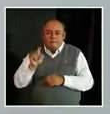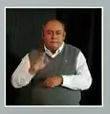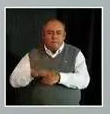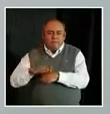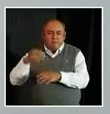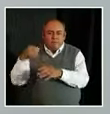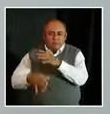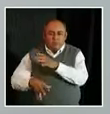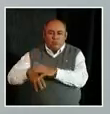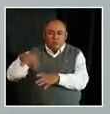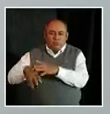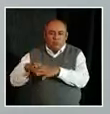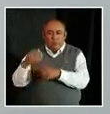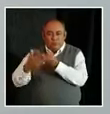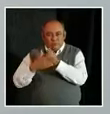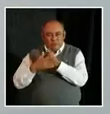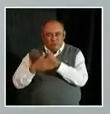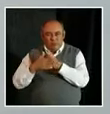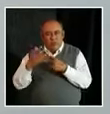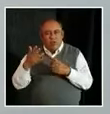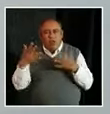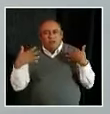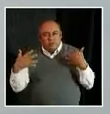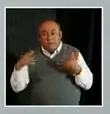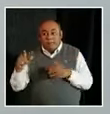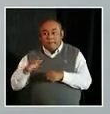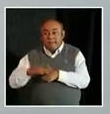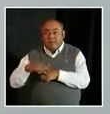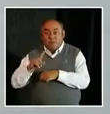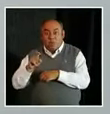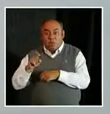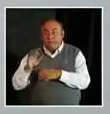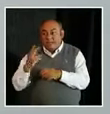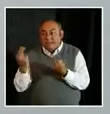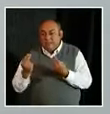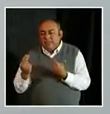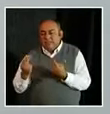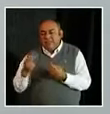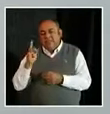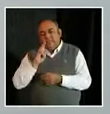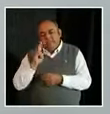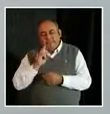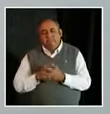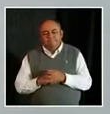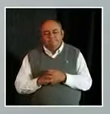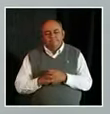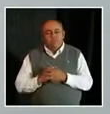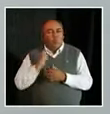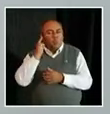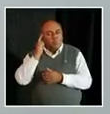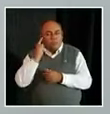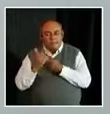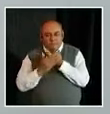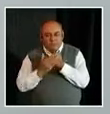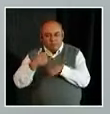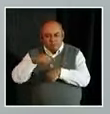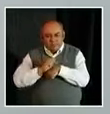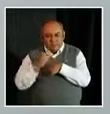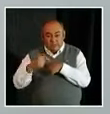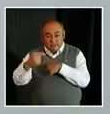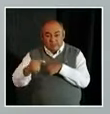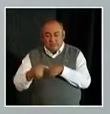tengamos los más altos consumos. La expectativa es que en las próximas semanas pues tengamos